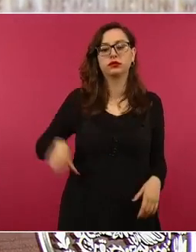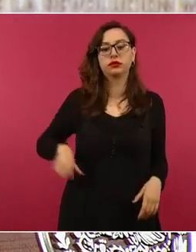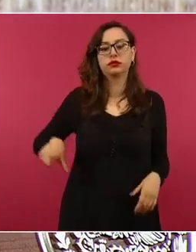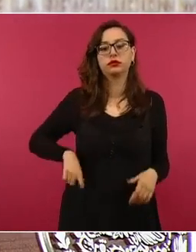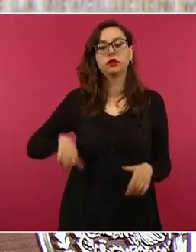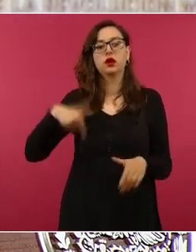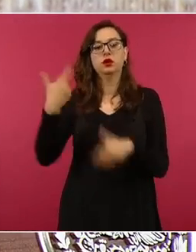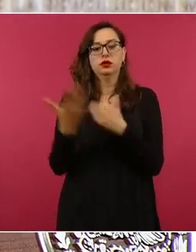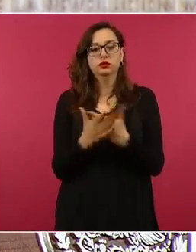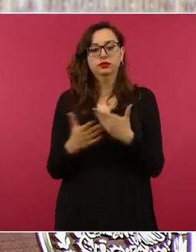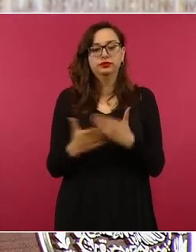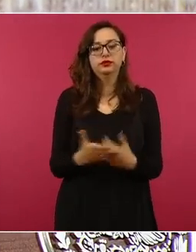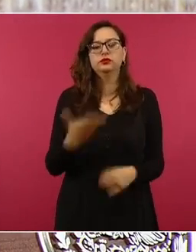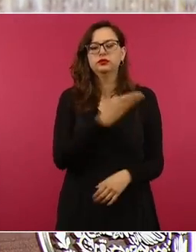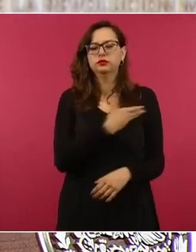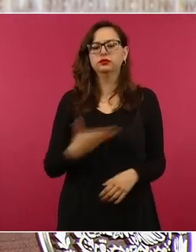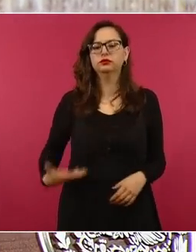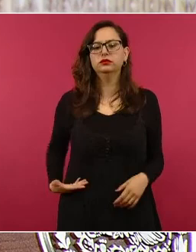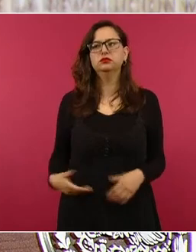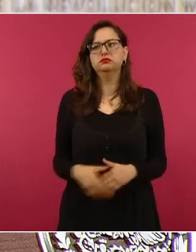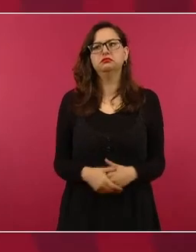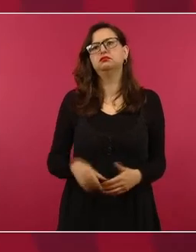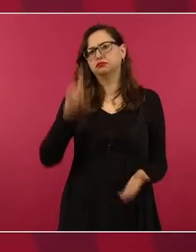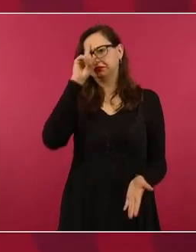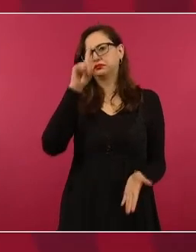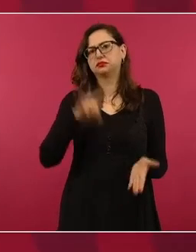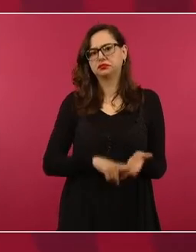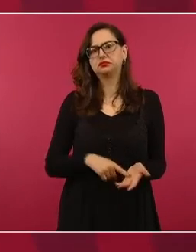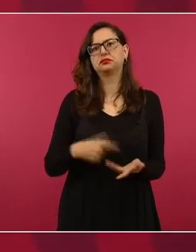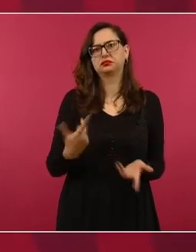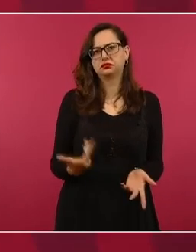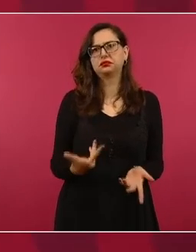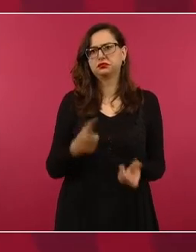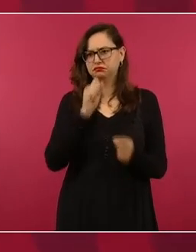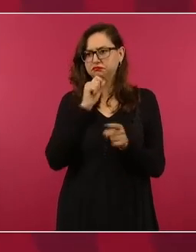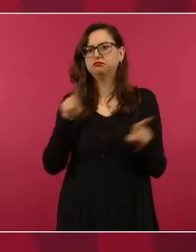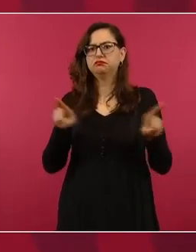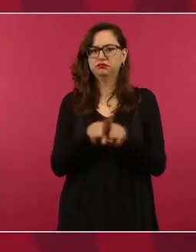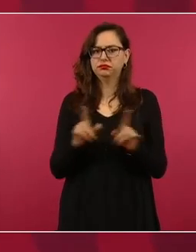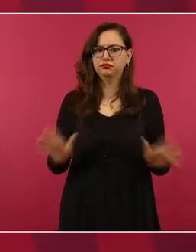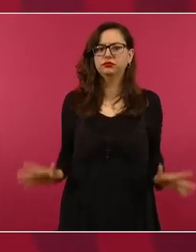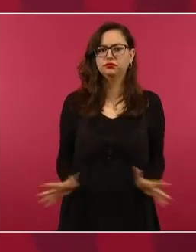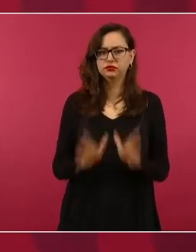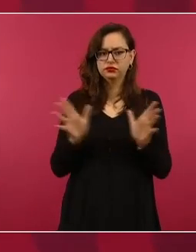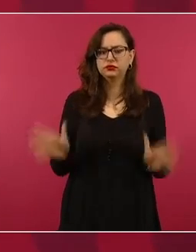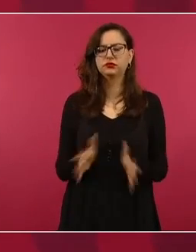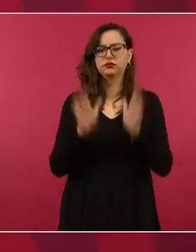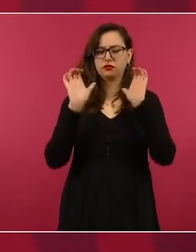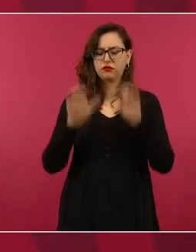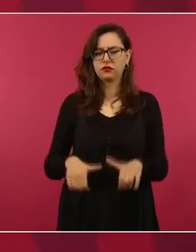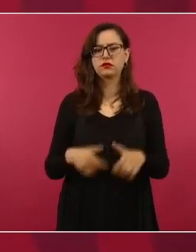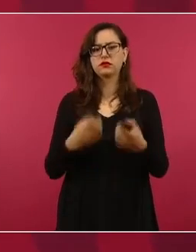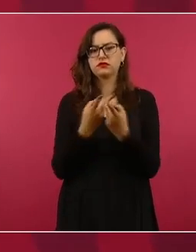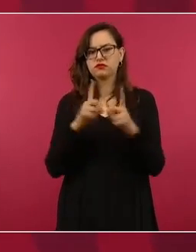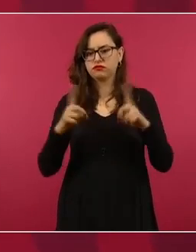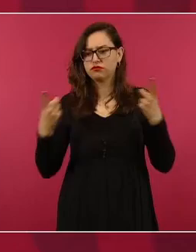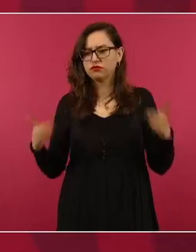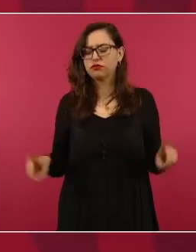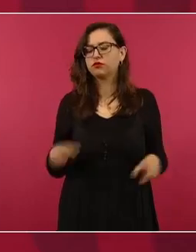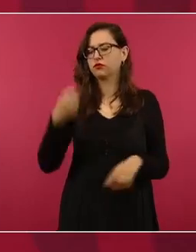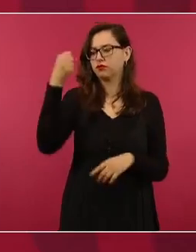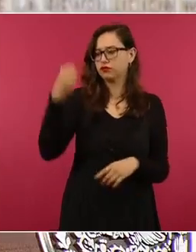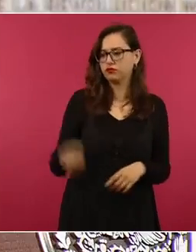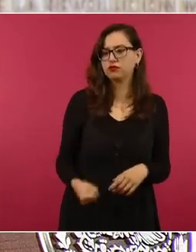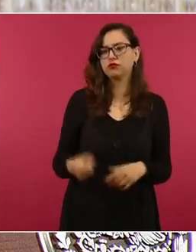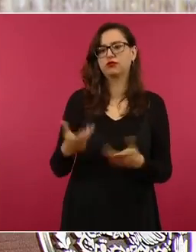yo creo que van a tener también muchas posibilidades de impulsar el desarrollo del sureste, porque